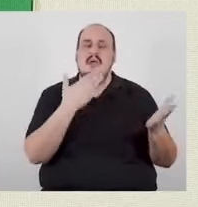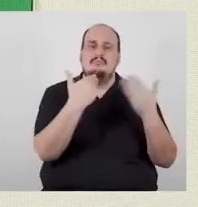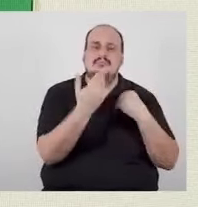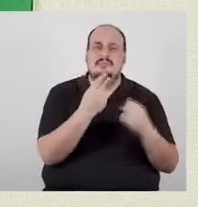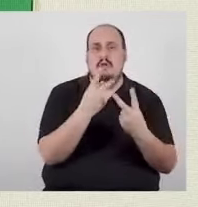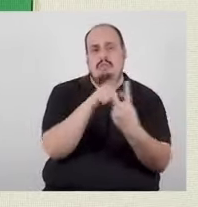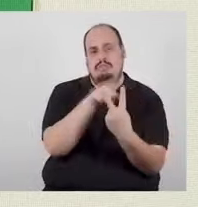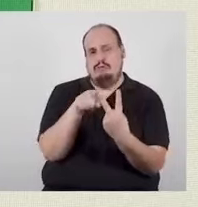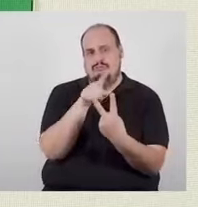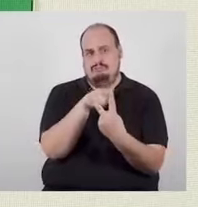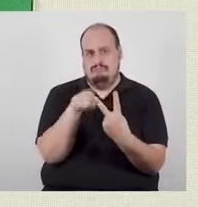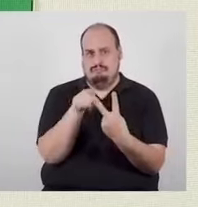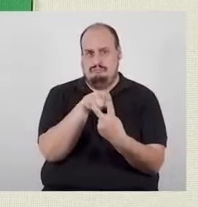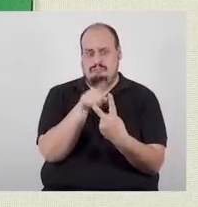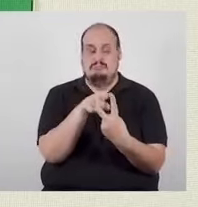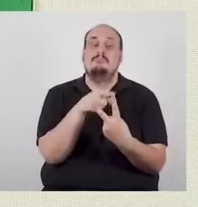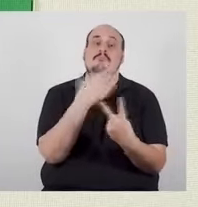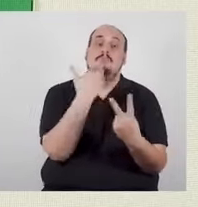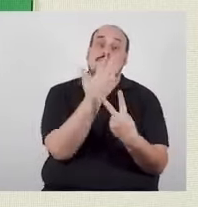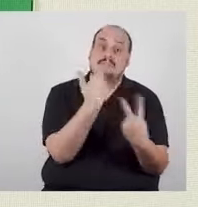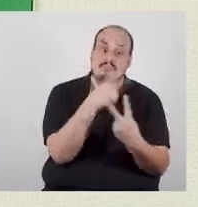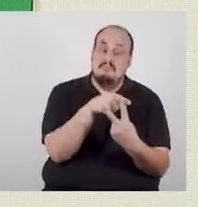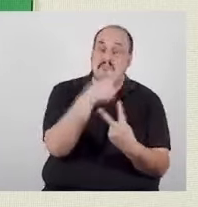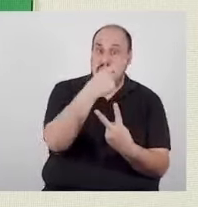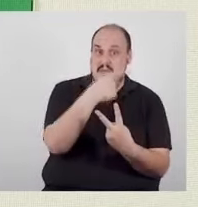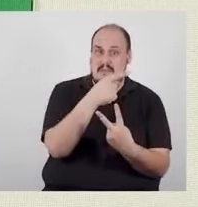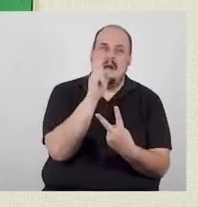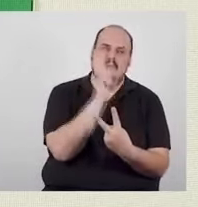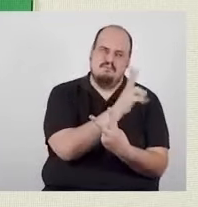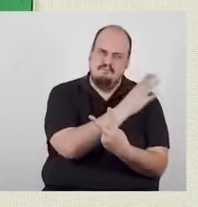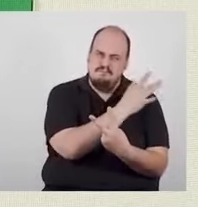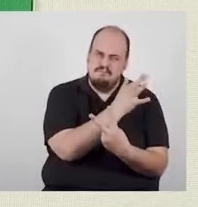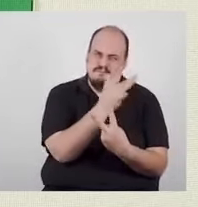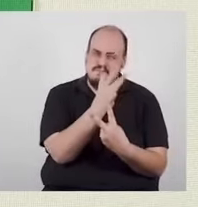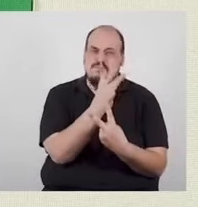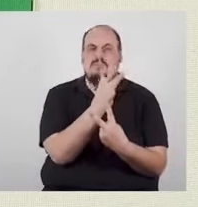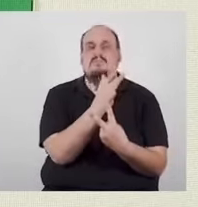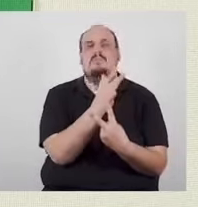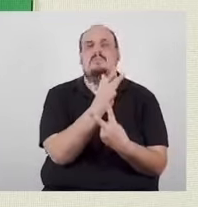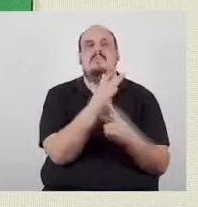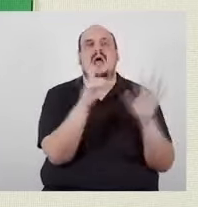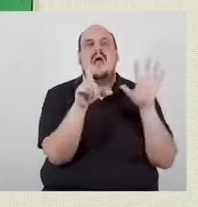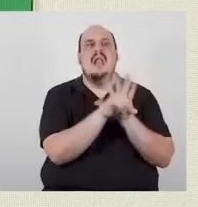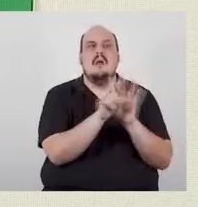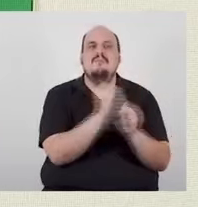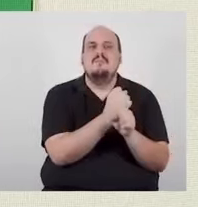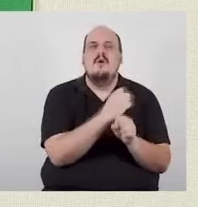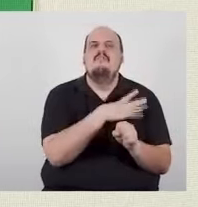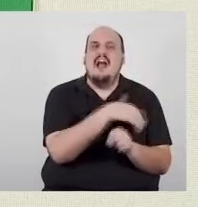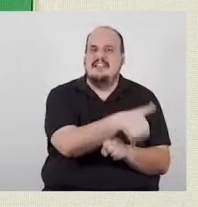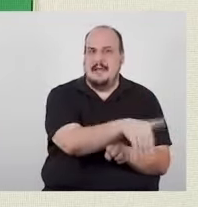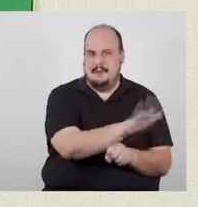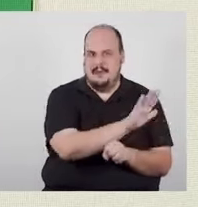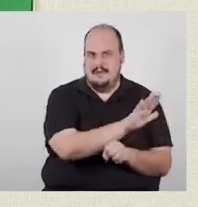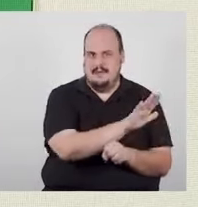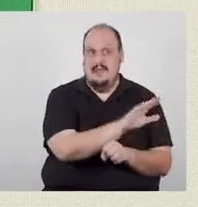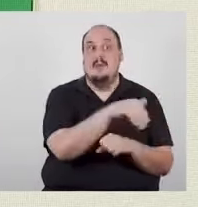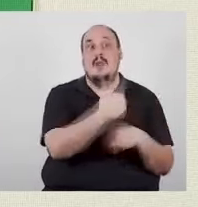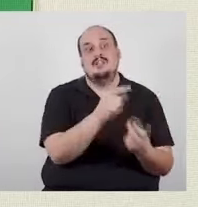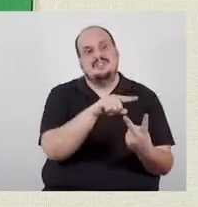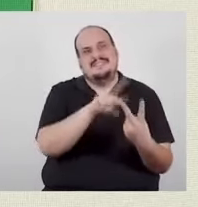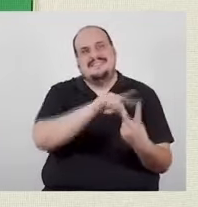La primera parte, que fue el primer bloque que ustedes vieron, fue antes de que se sancionara la ley. Por eso vino una